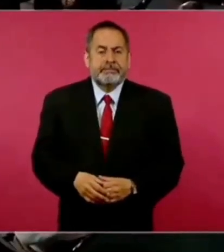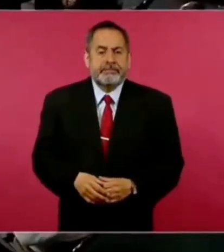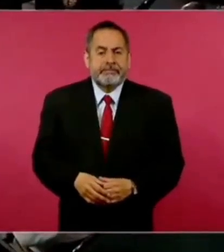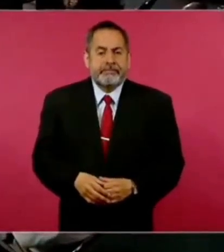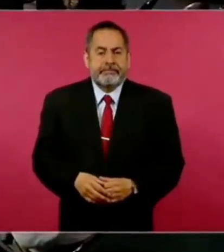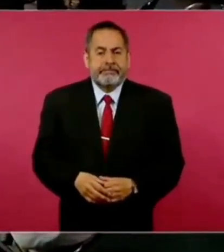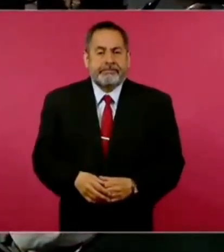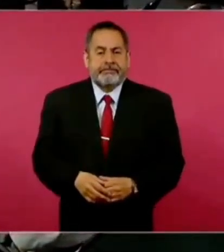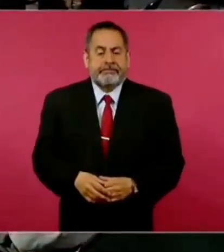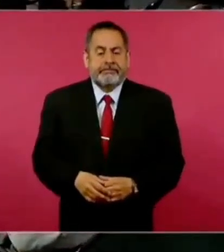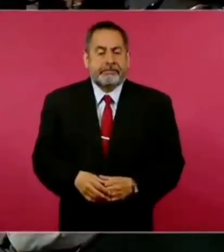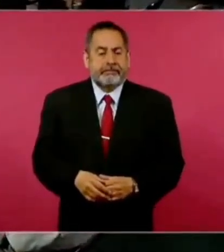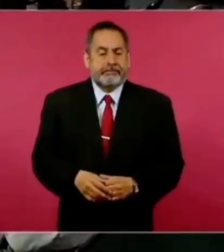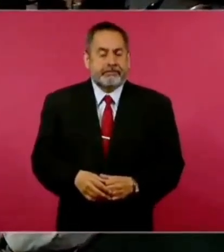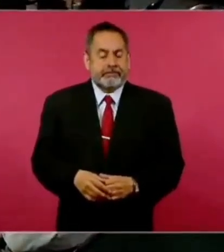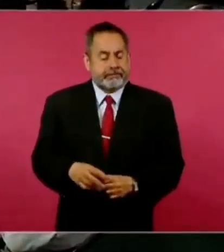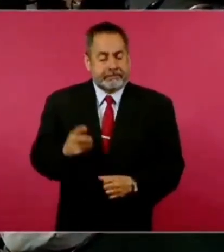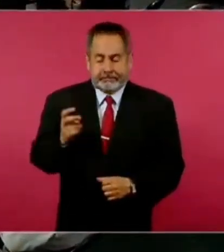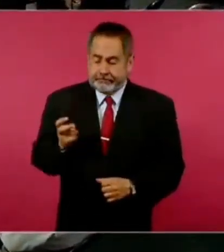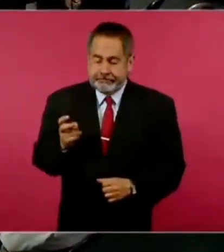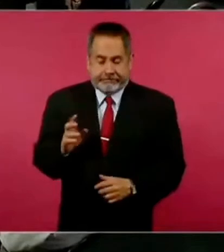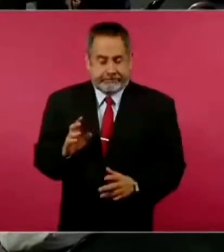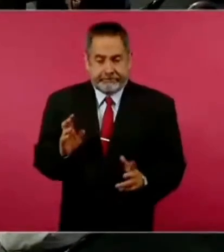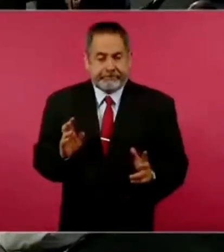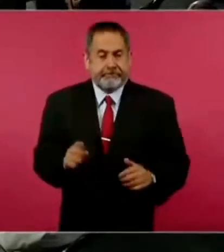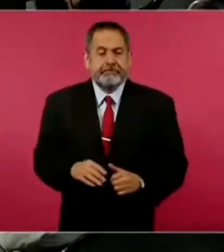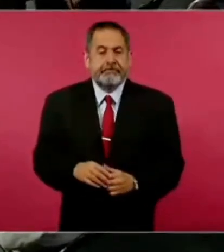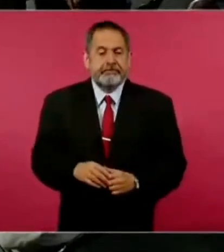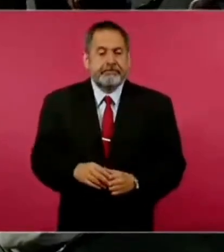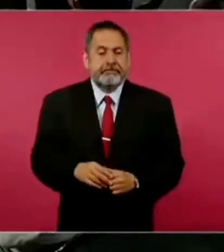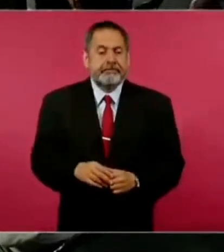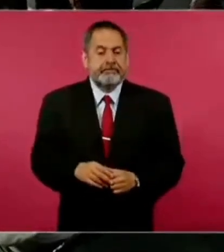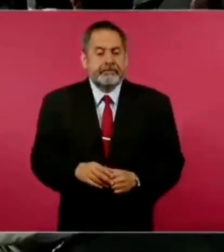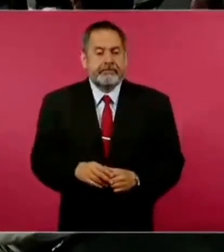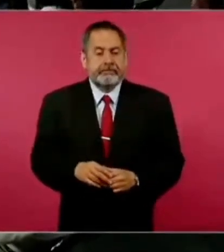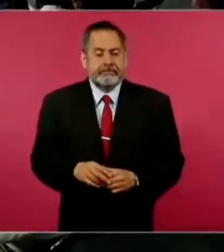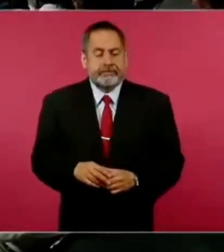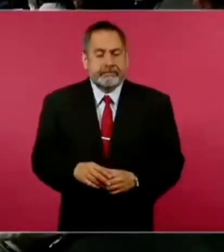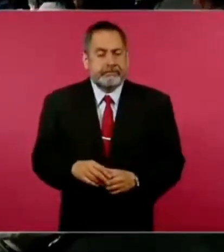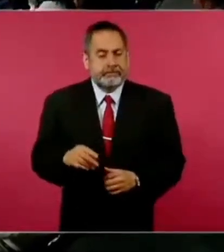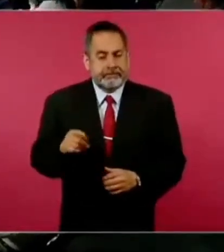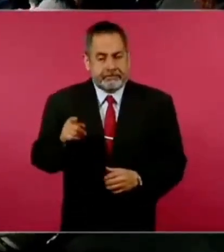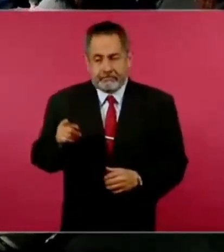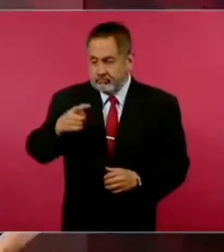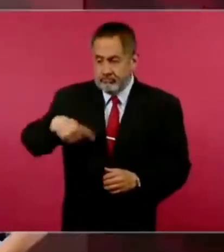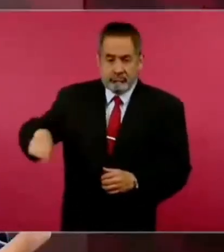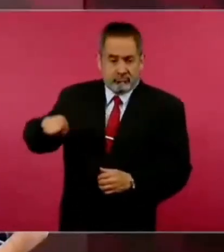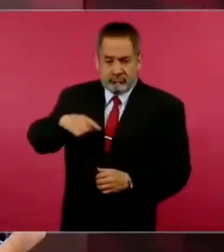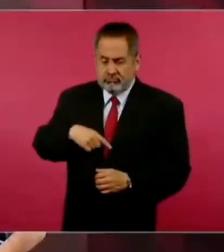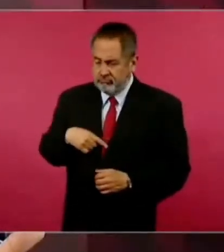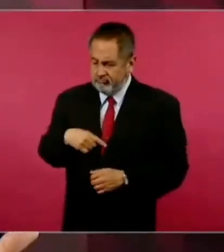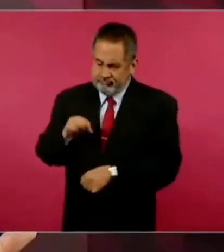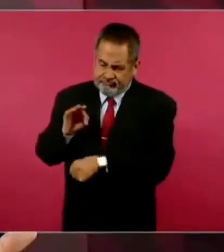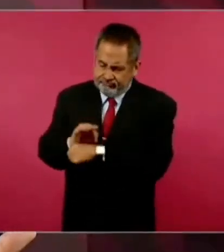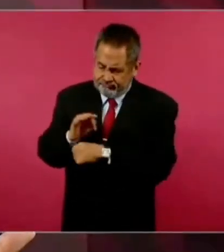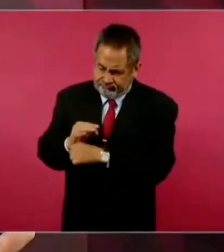Y eso es lo que protege a México,